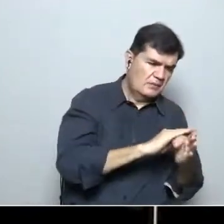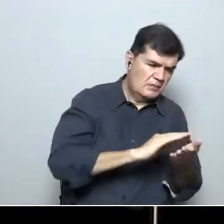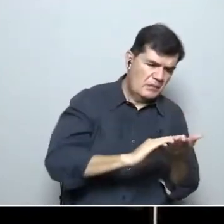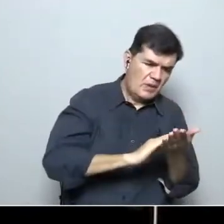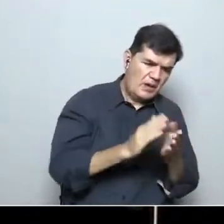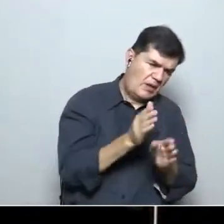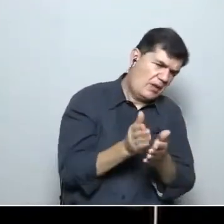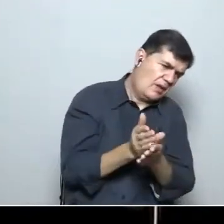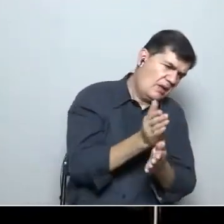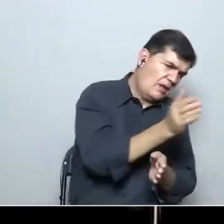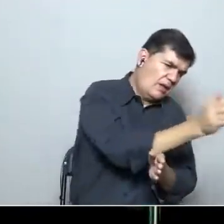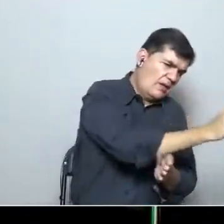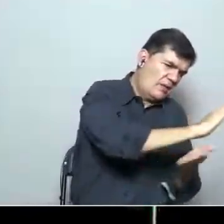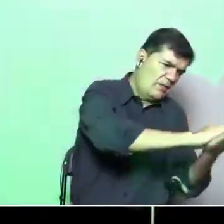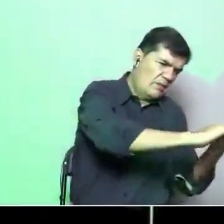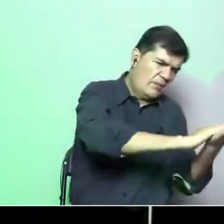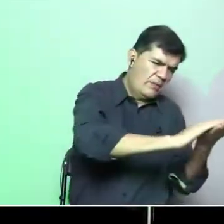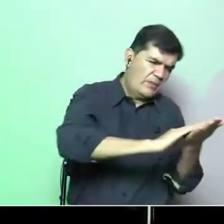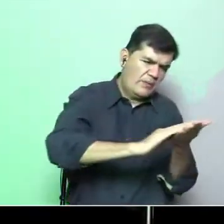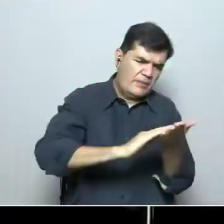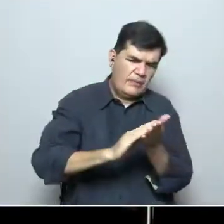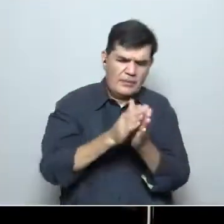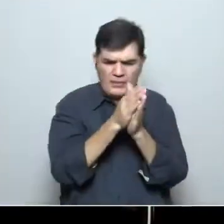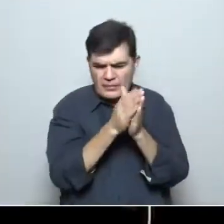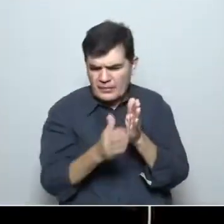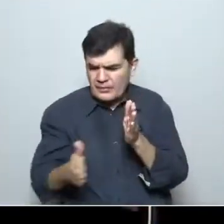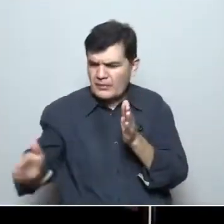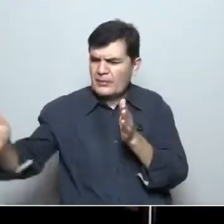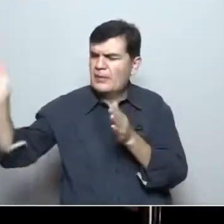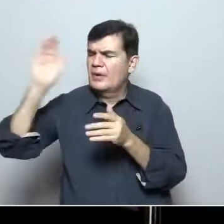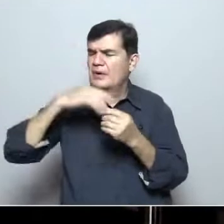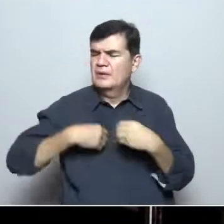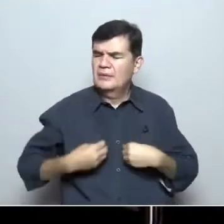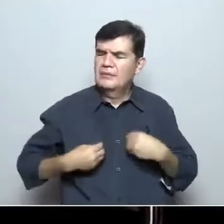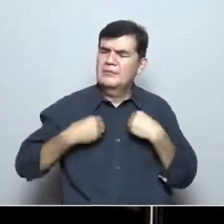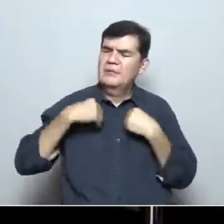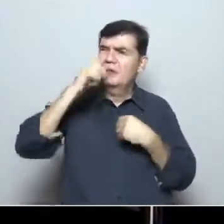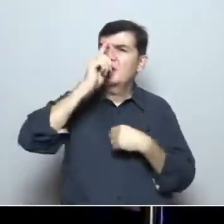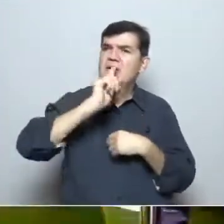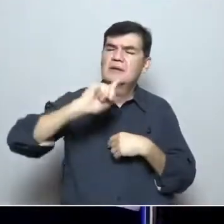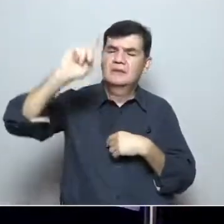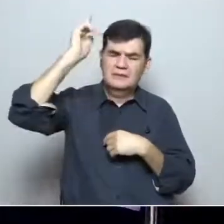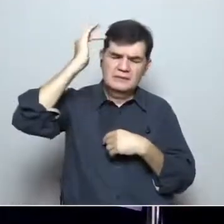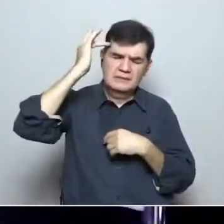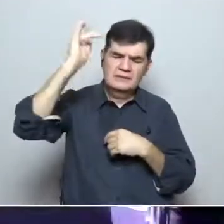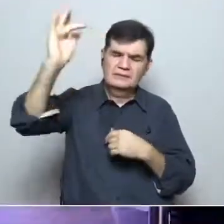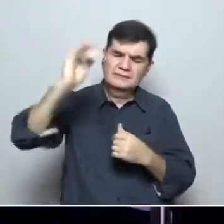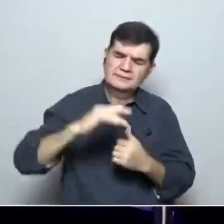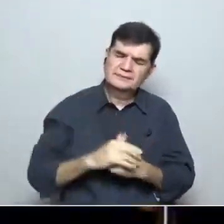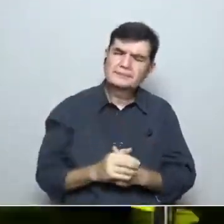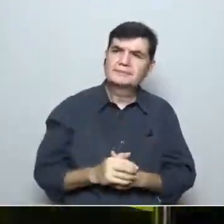Borraste el pasado, hoy vivo en la luz.